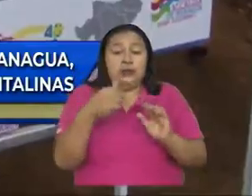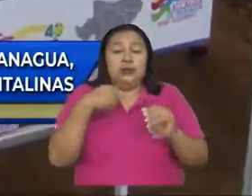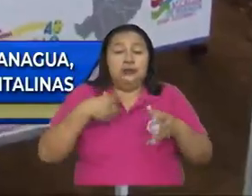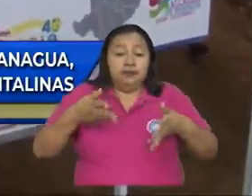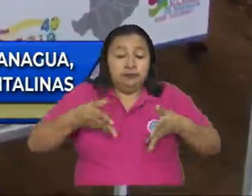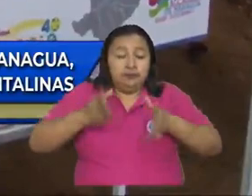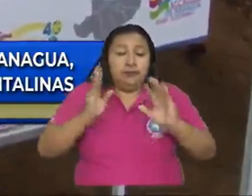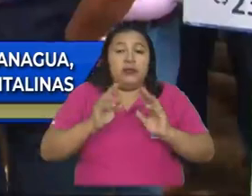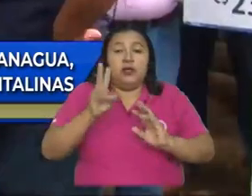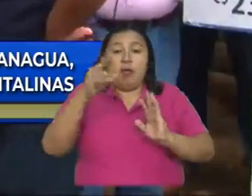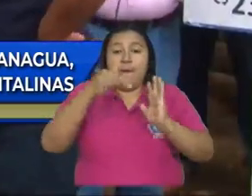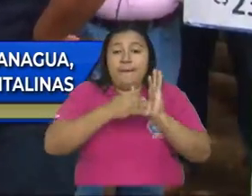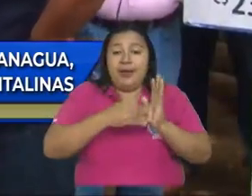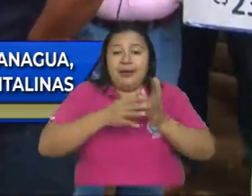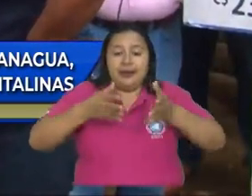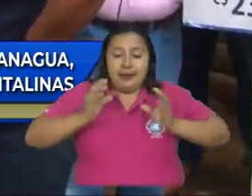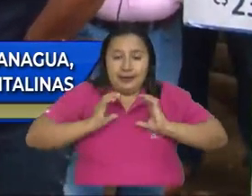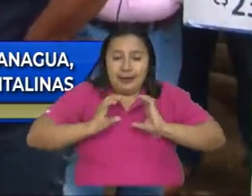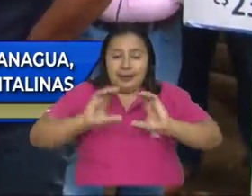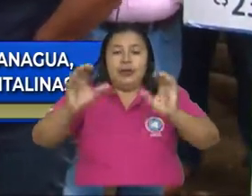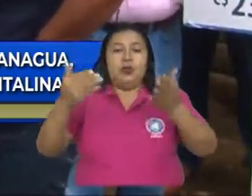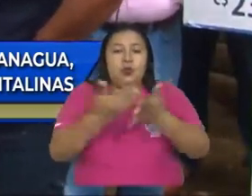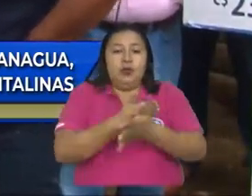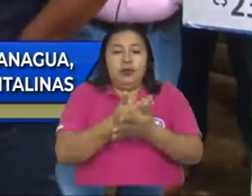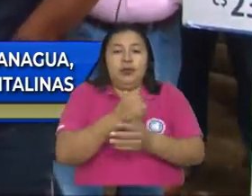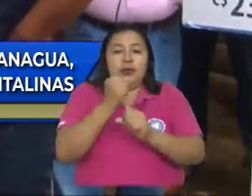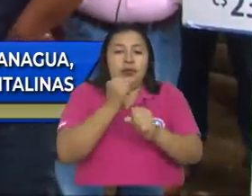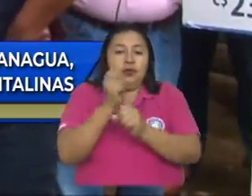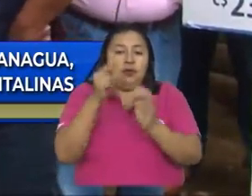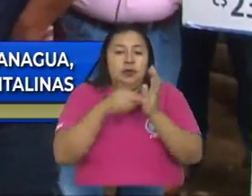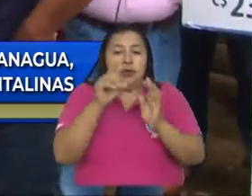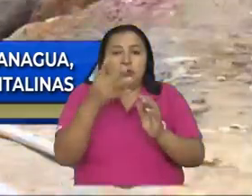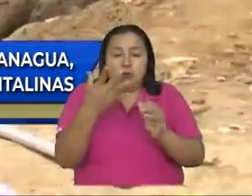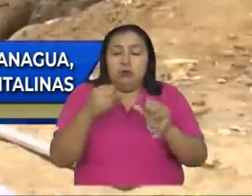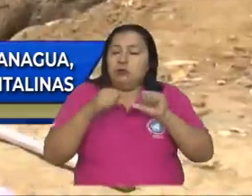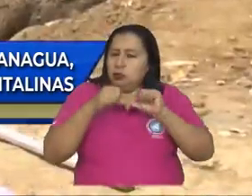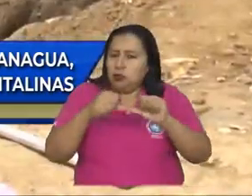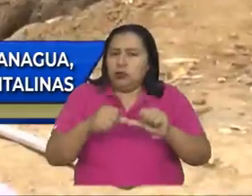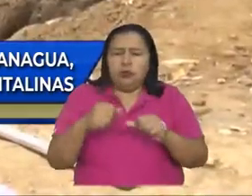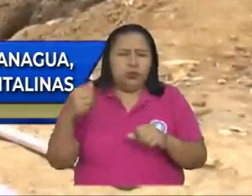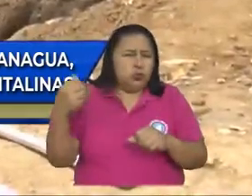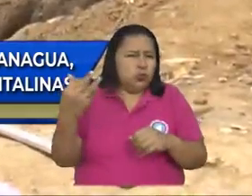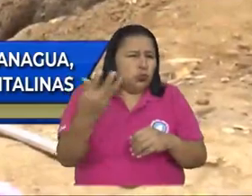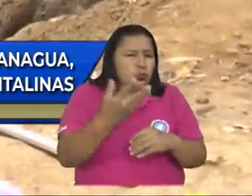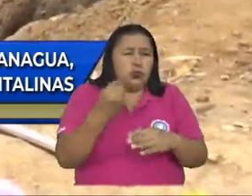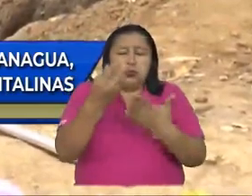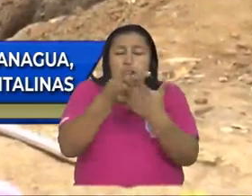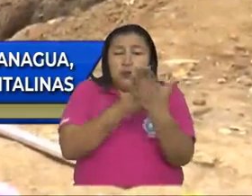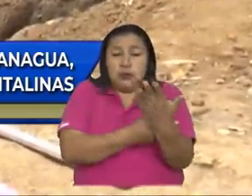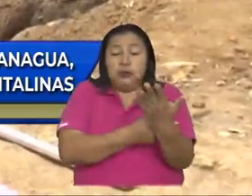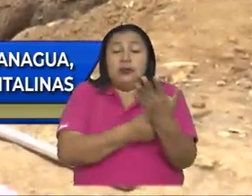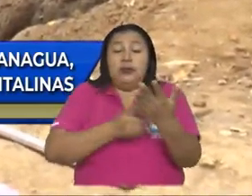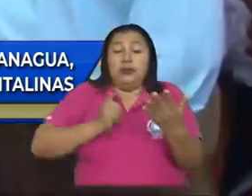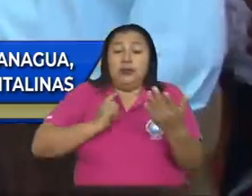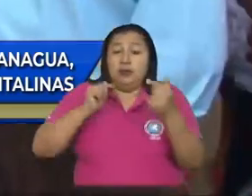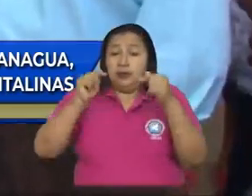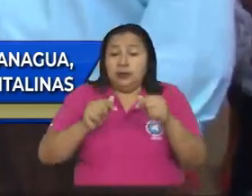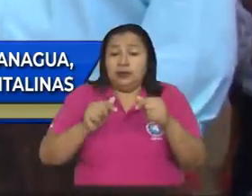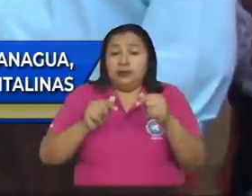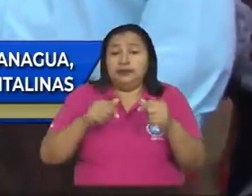2.000 calles nuevas en el 2019 y continuamos. Entonces, todos estos proyectos que nosotros tenemos